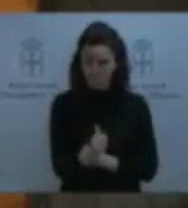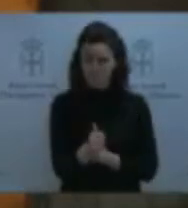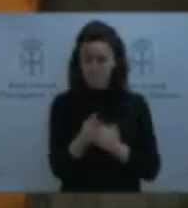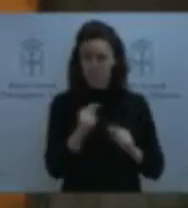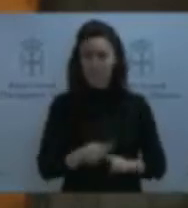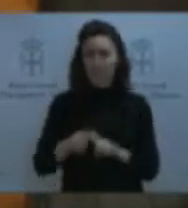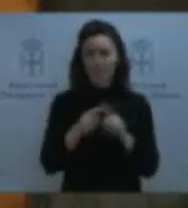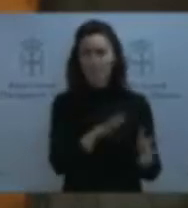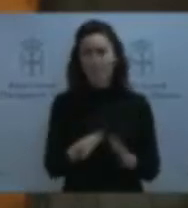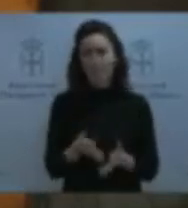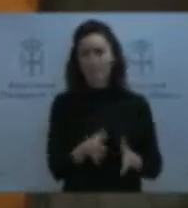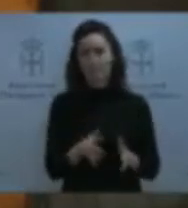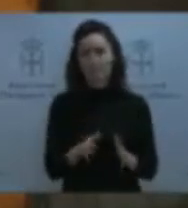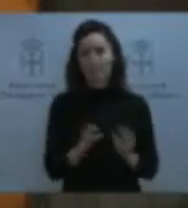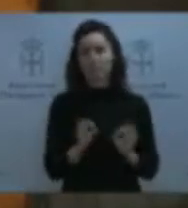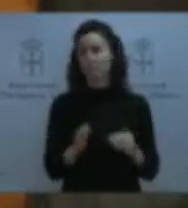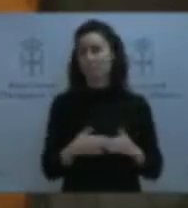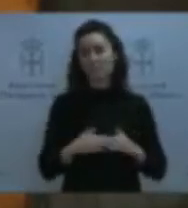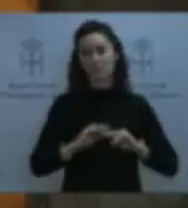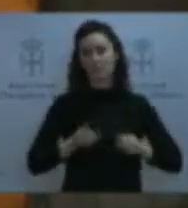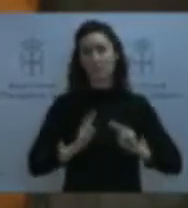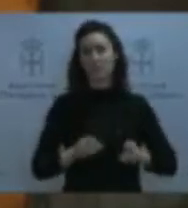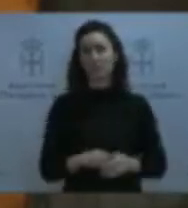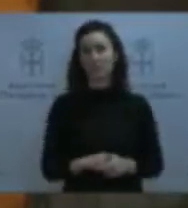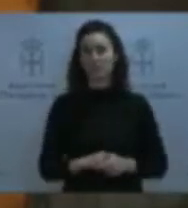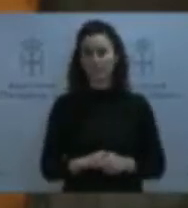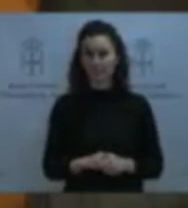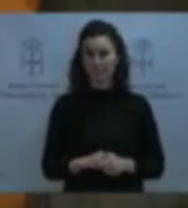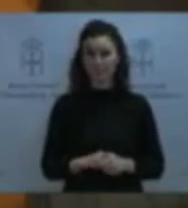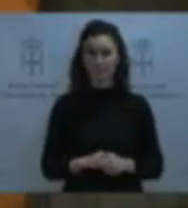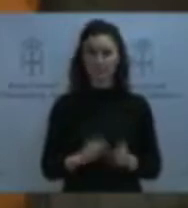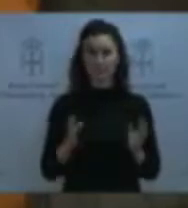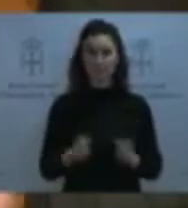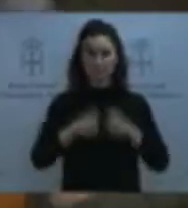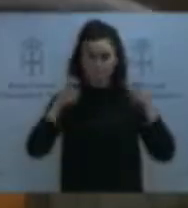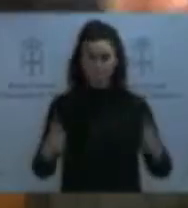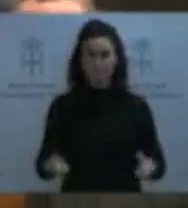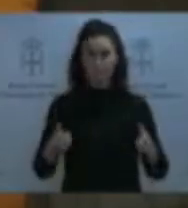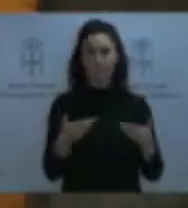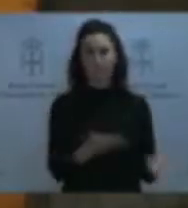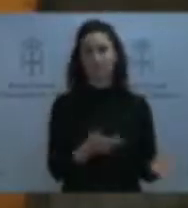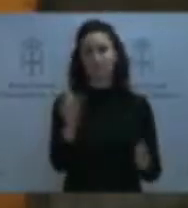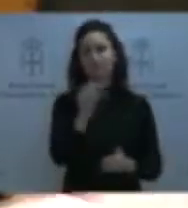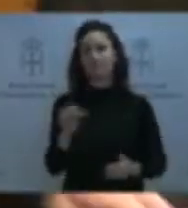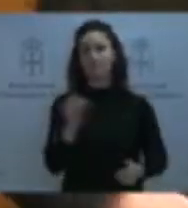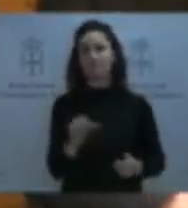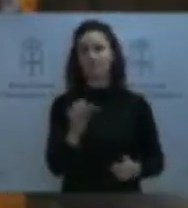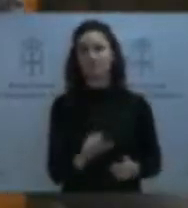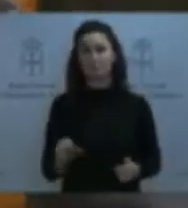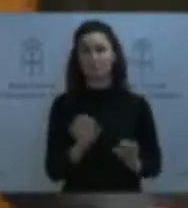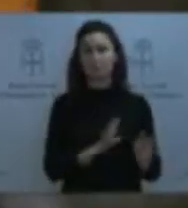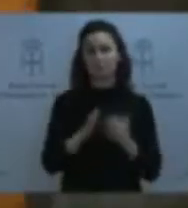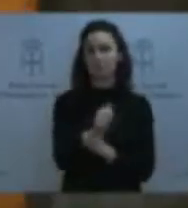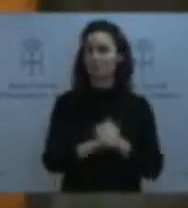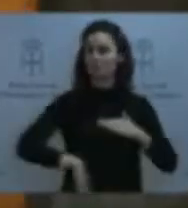mínimos. Se plantea también el aumento de las consultas semanales al máximo, priorizando siempre las primeras sobre las